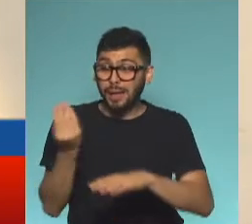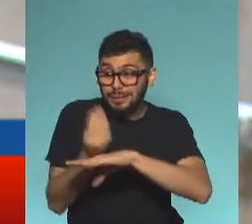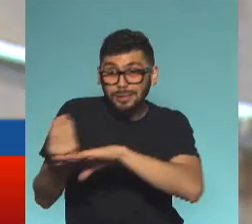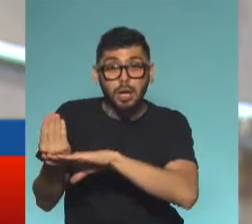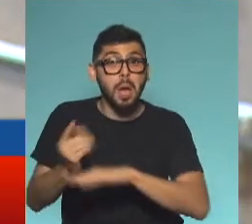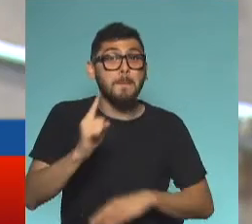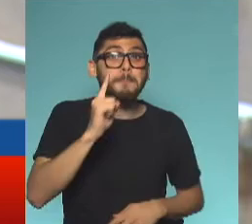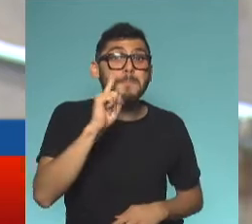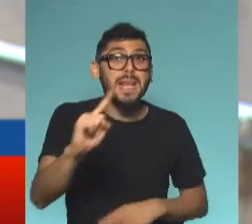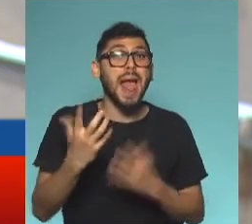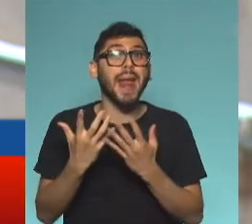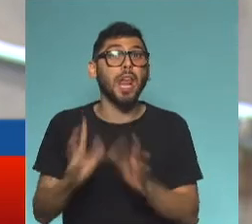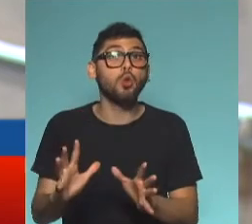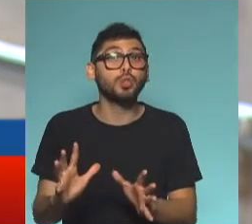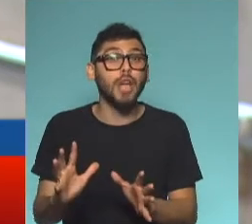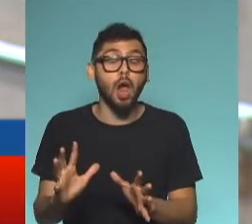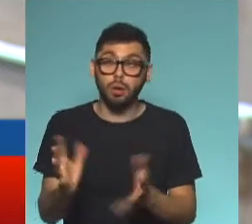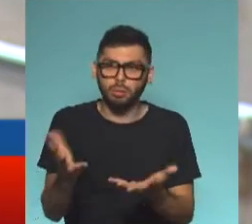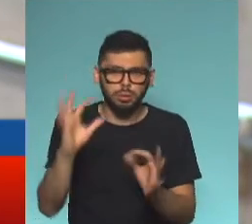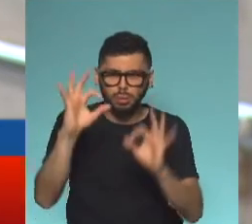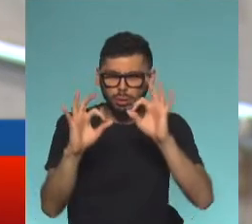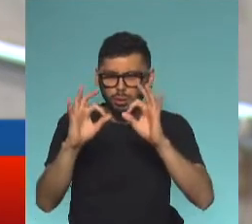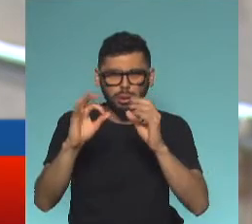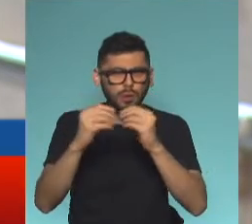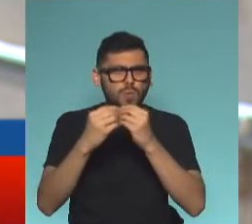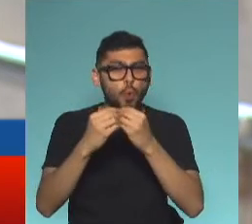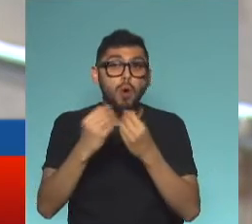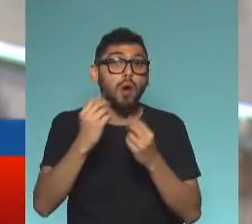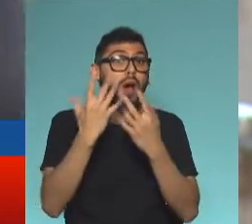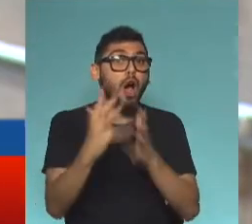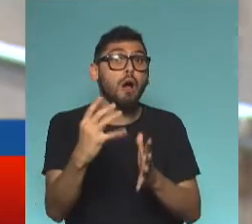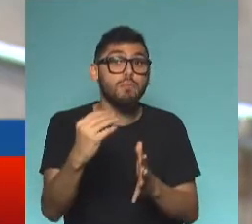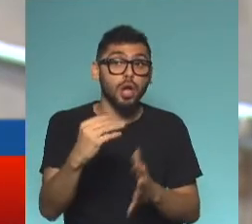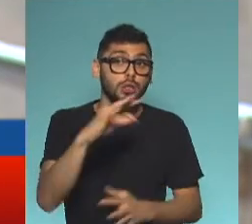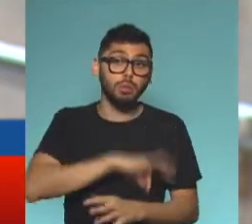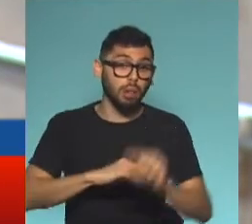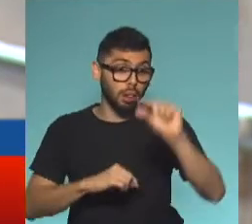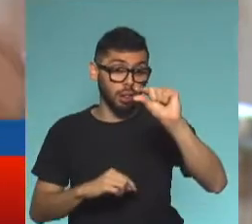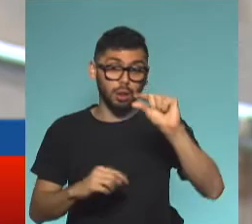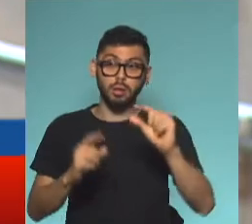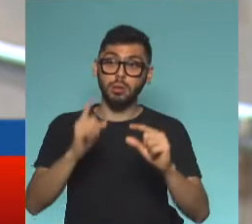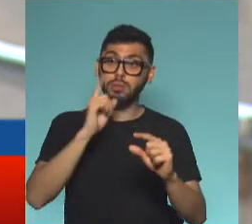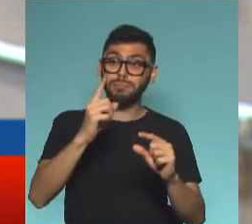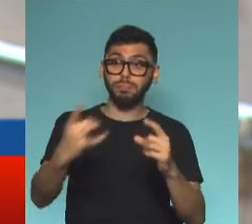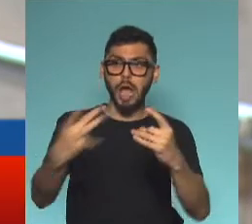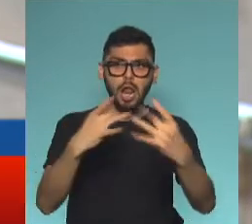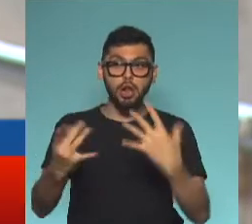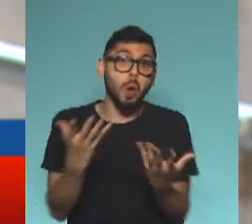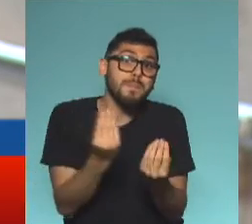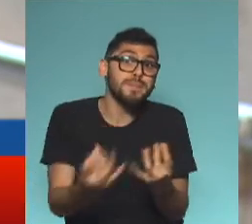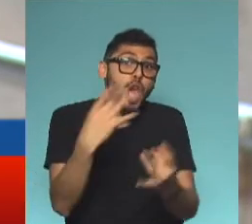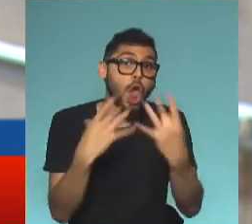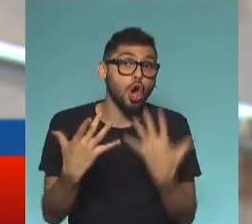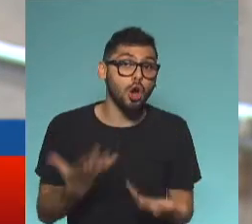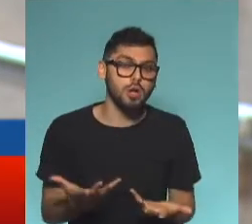1.000. Es un alto porcentaje. ¿Por qué? Por los bajos salarios, por la exposición al germen, por el miedo a contagiar.